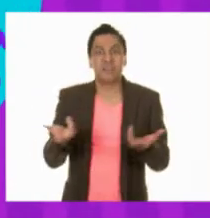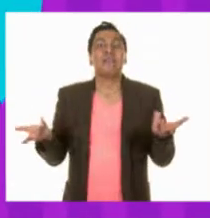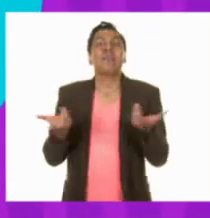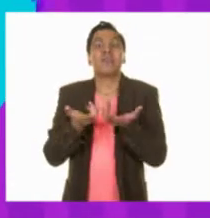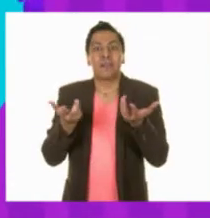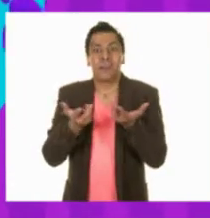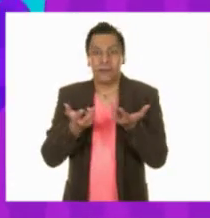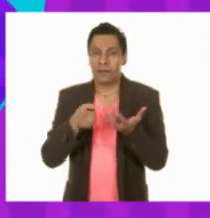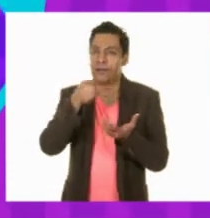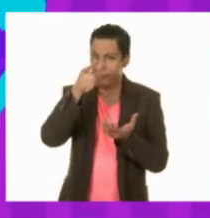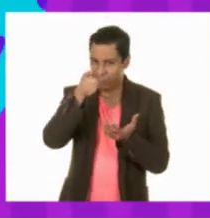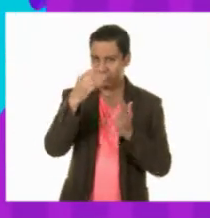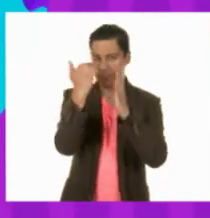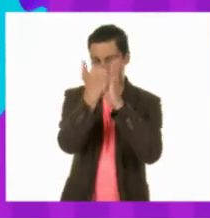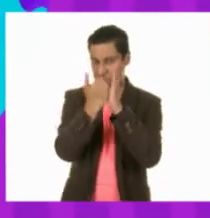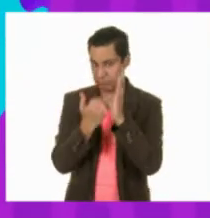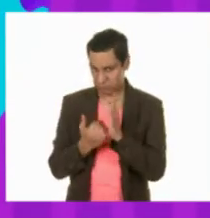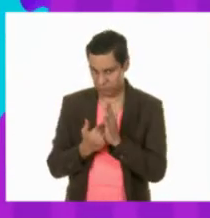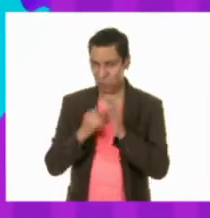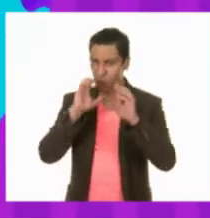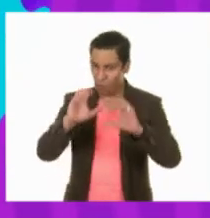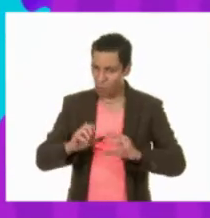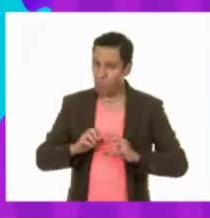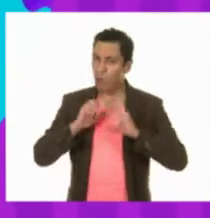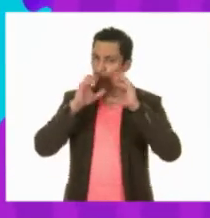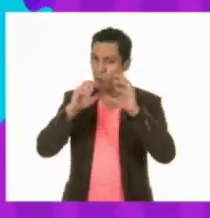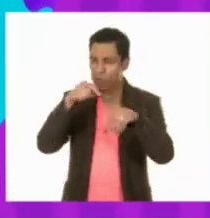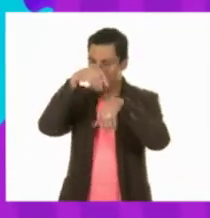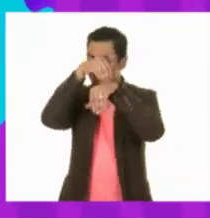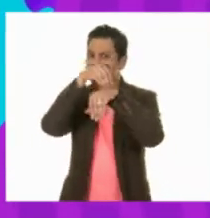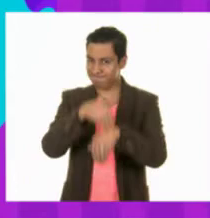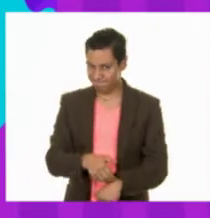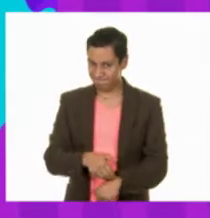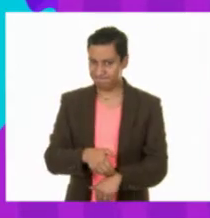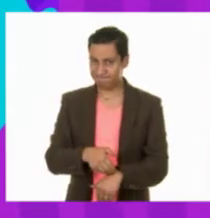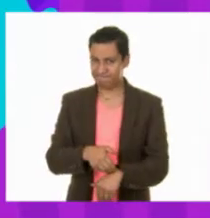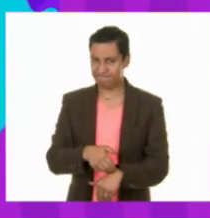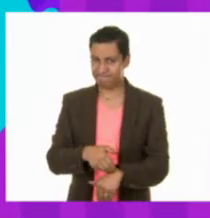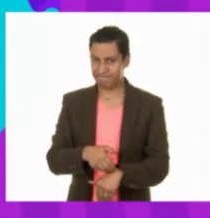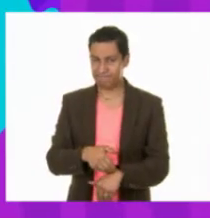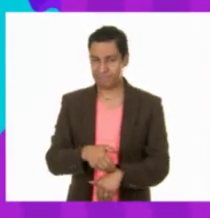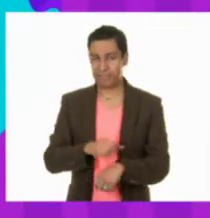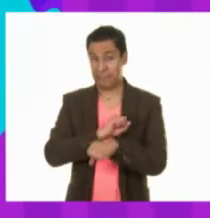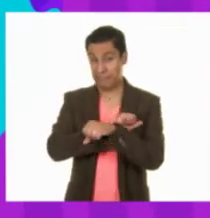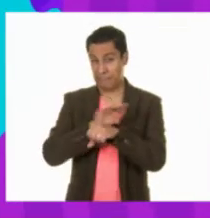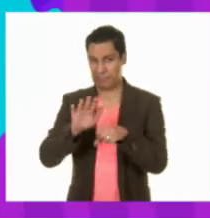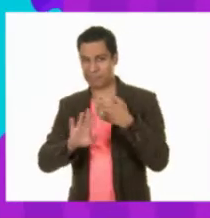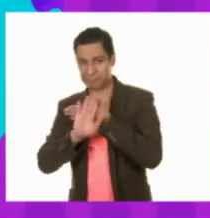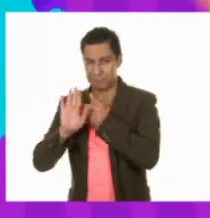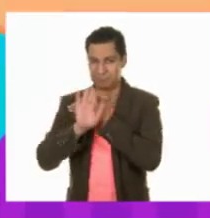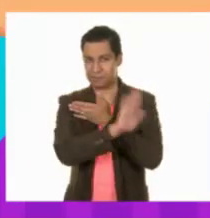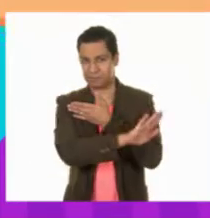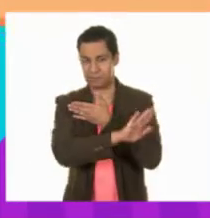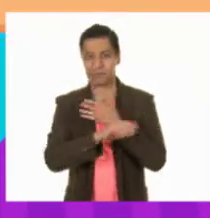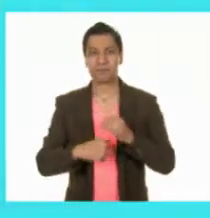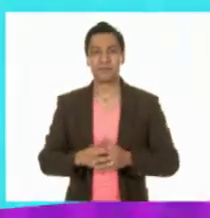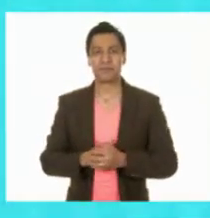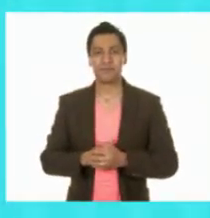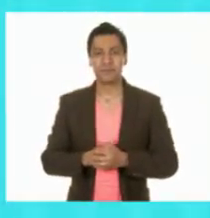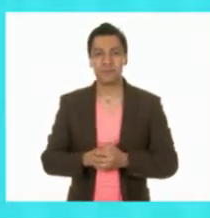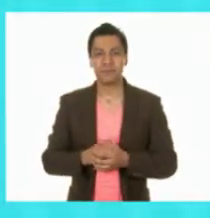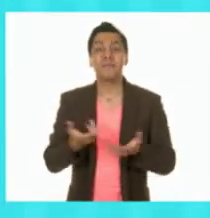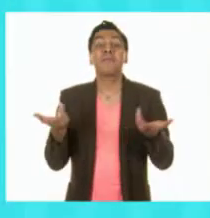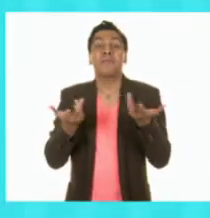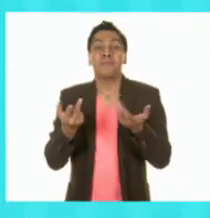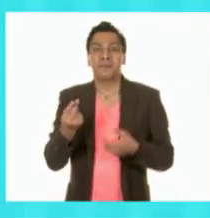personas. Por eso hay que continuar cuidándonos siguiendo las buenas prácticas que ya todos conocemos para evitar contagiarnos.